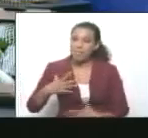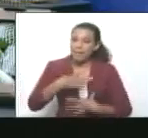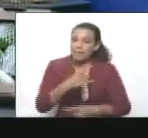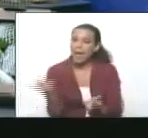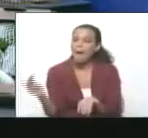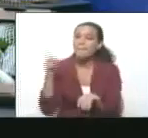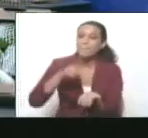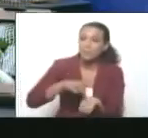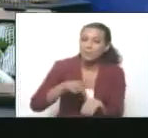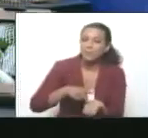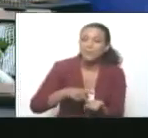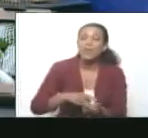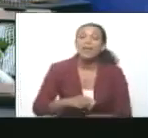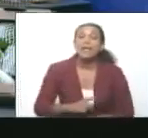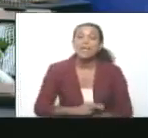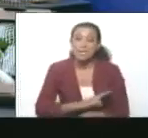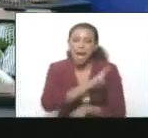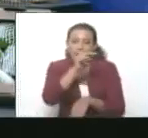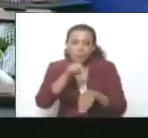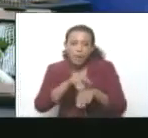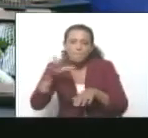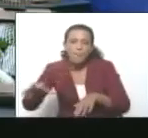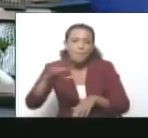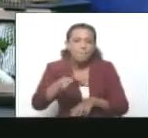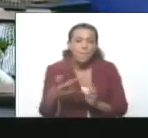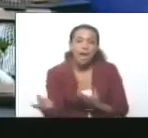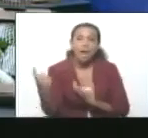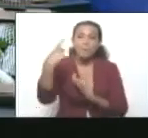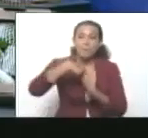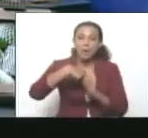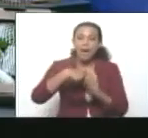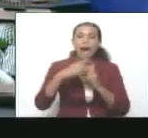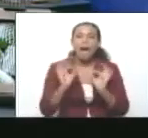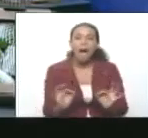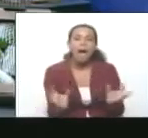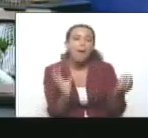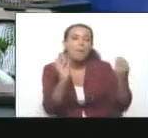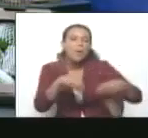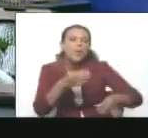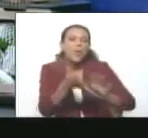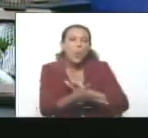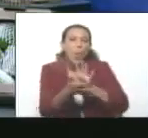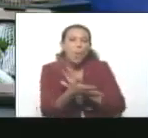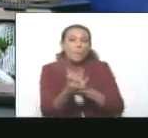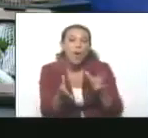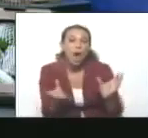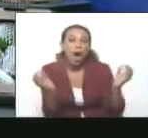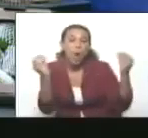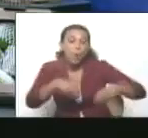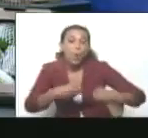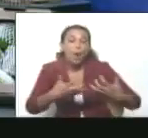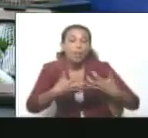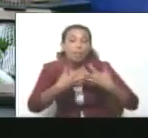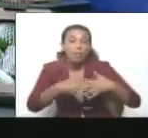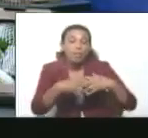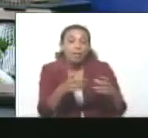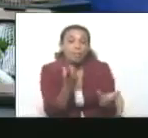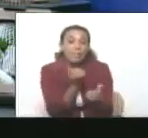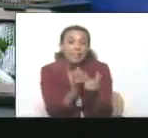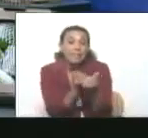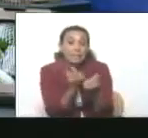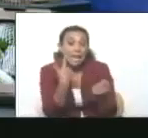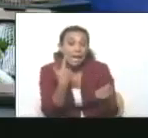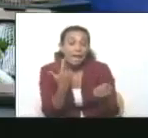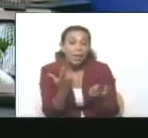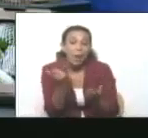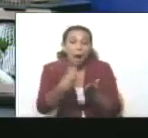a nivel nacional, pues permitió que se dieran acuerdos, se creó una rueda de negocios, también es importante decirlo, donde